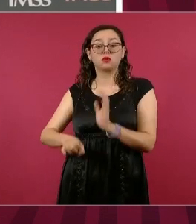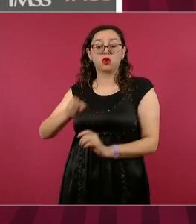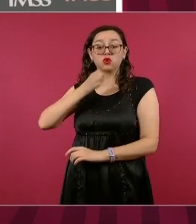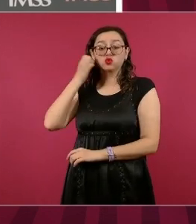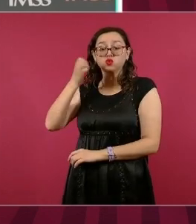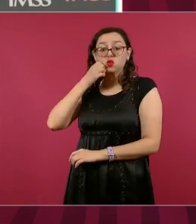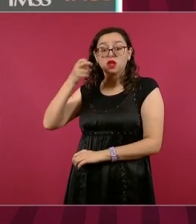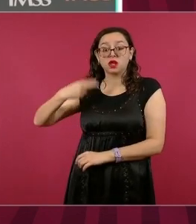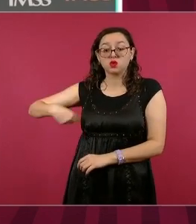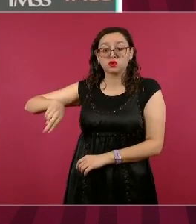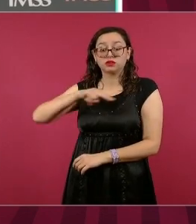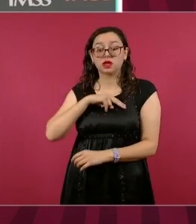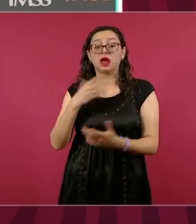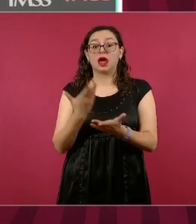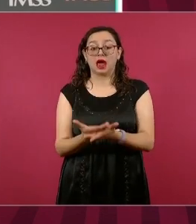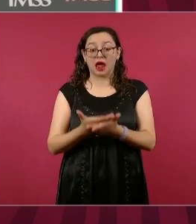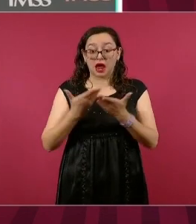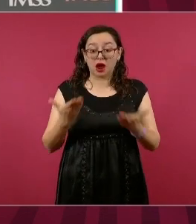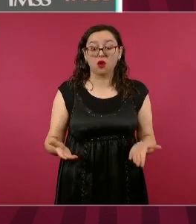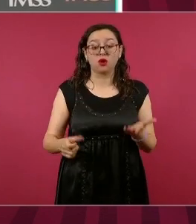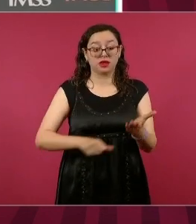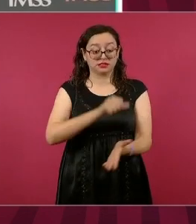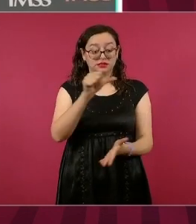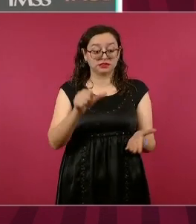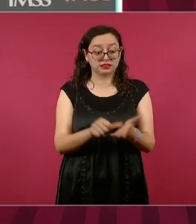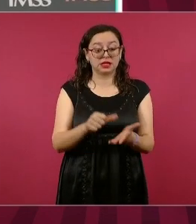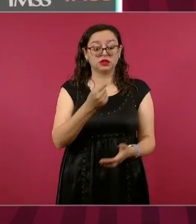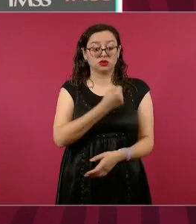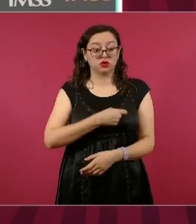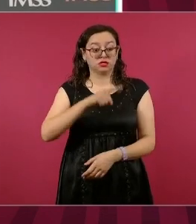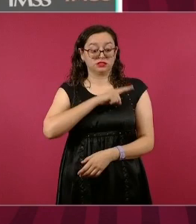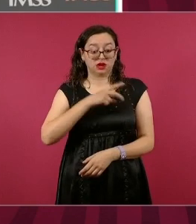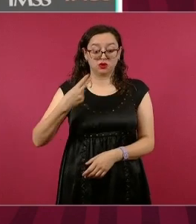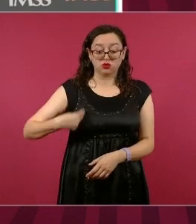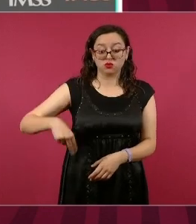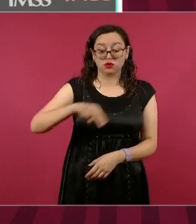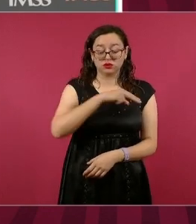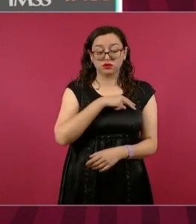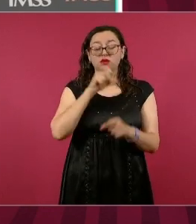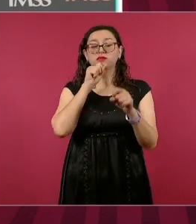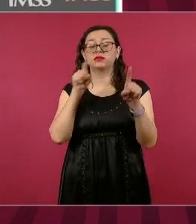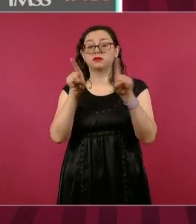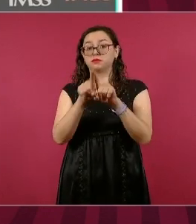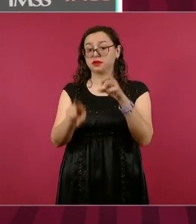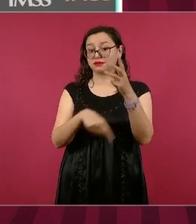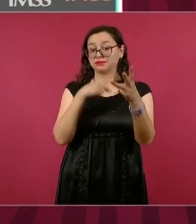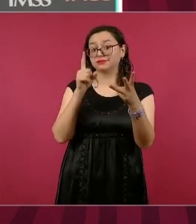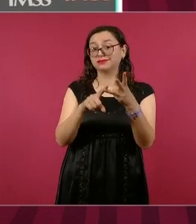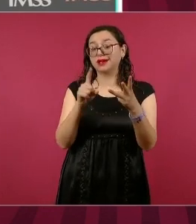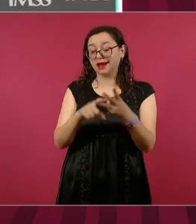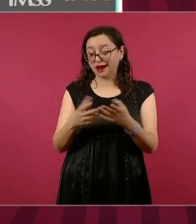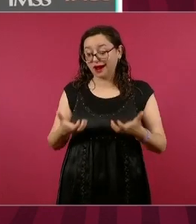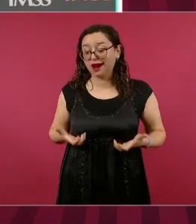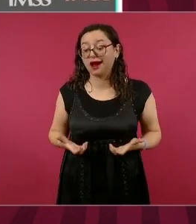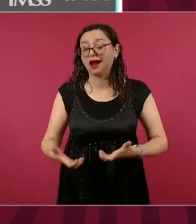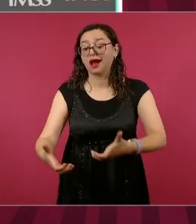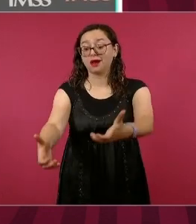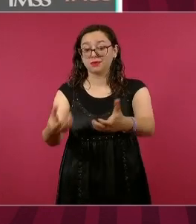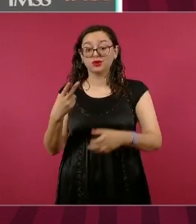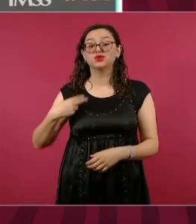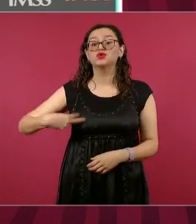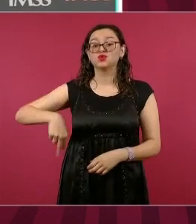La Clínica Es Nuestra y también Los Caminos Son Nuestros, porque se han construido